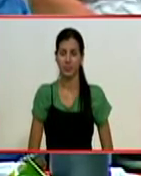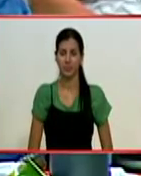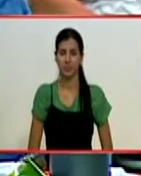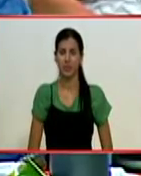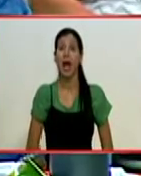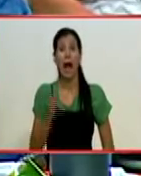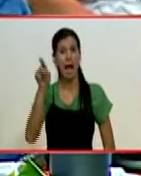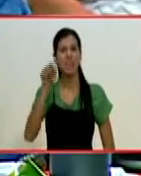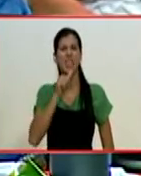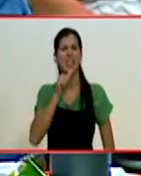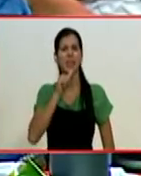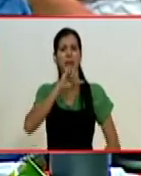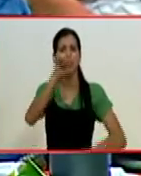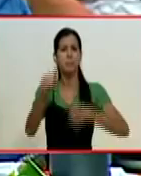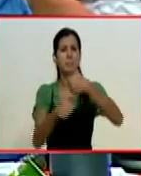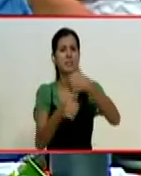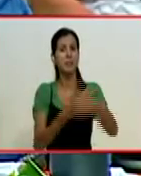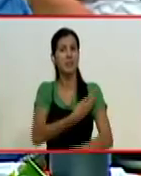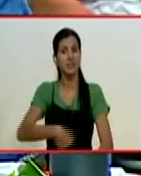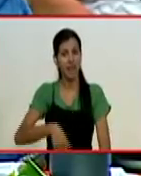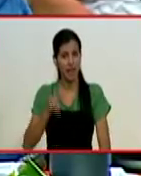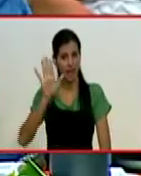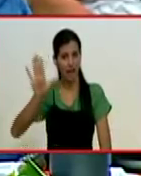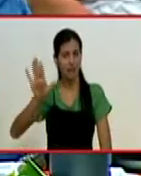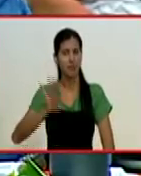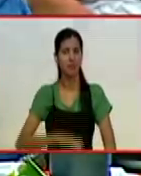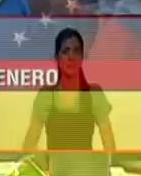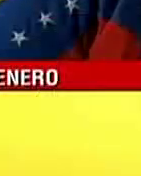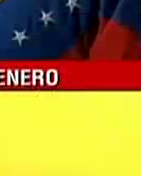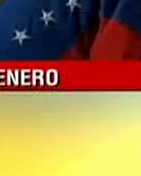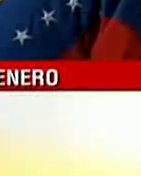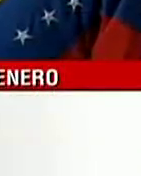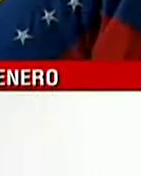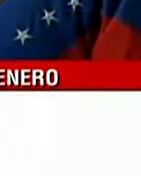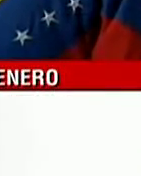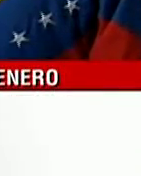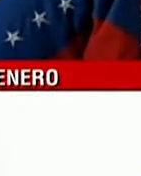Allá está el vicepresidente Carlos Osorio,